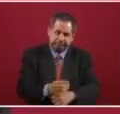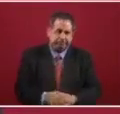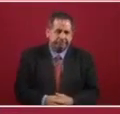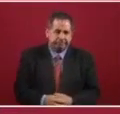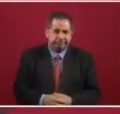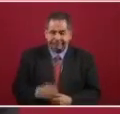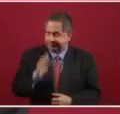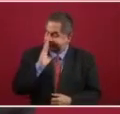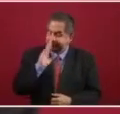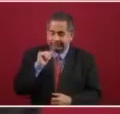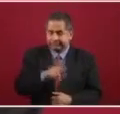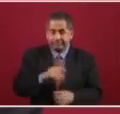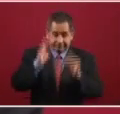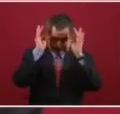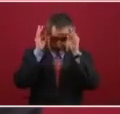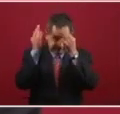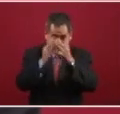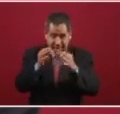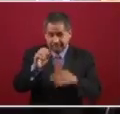Y muy mal lo de aduanas.